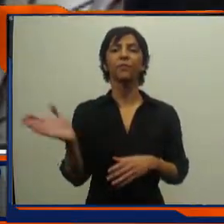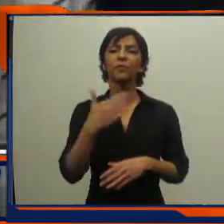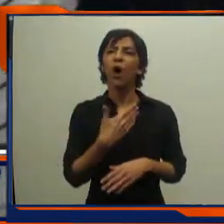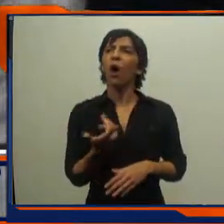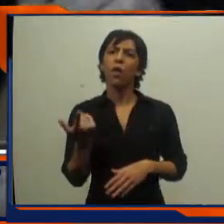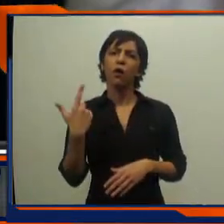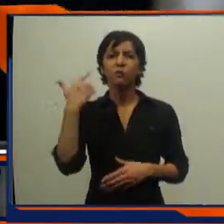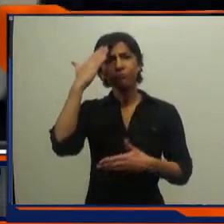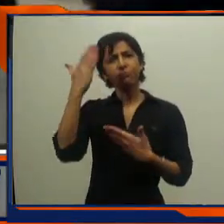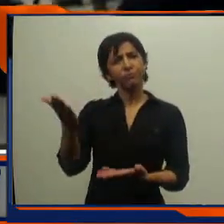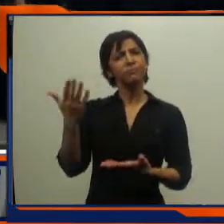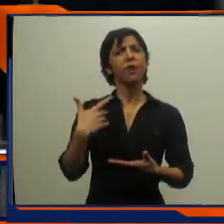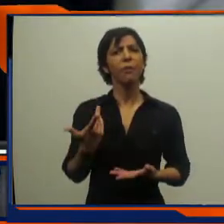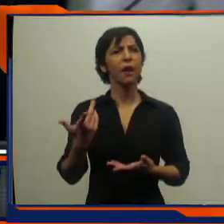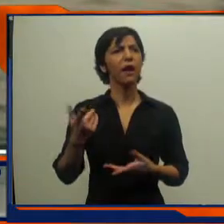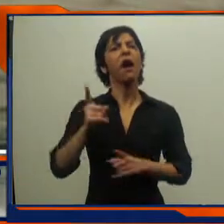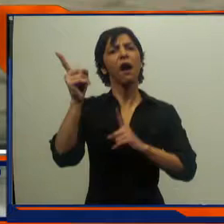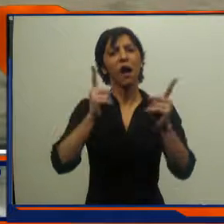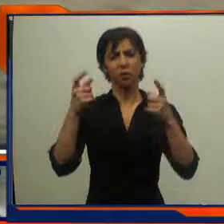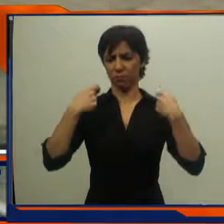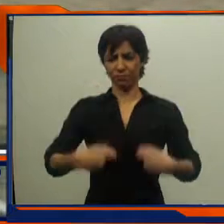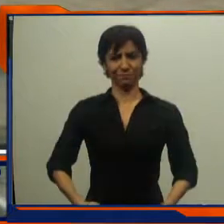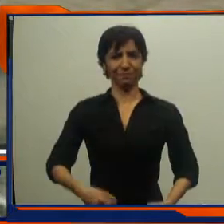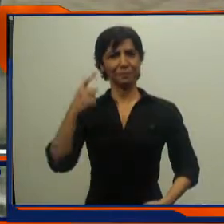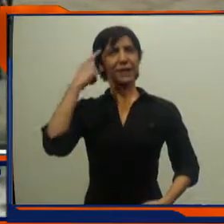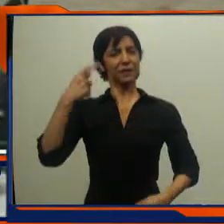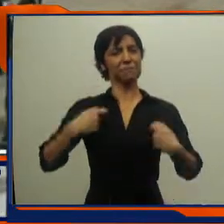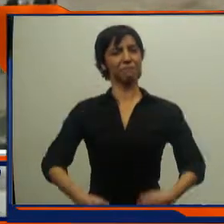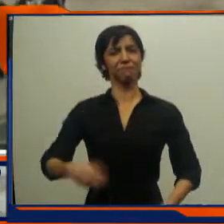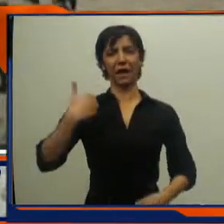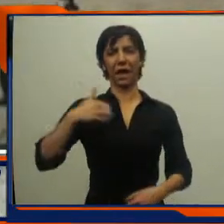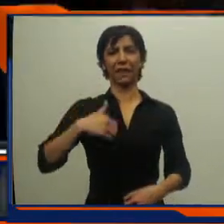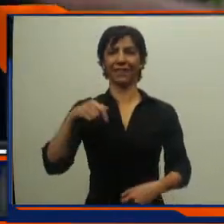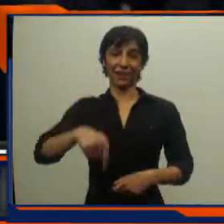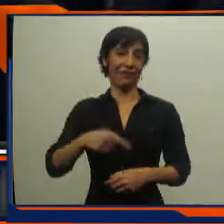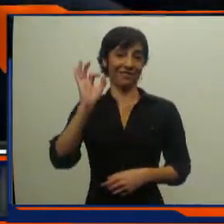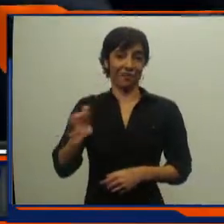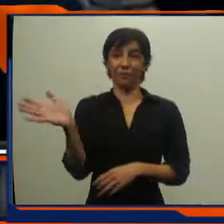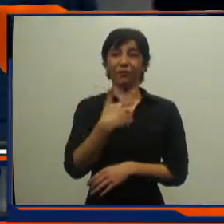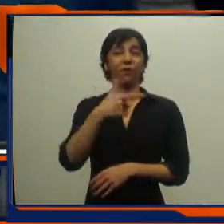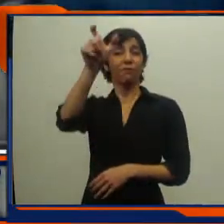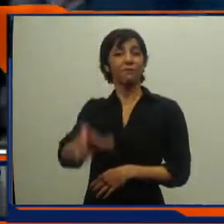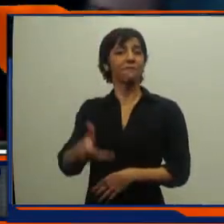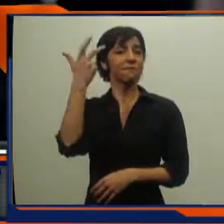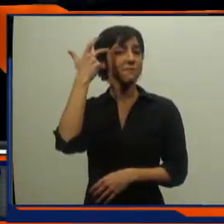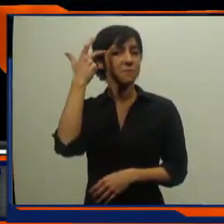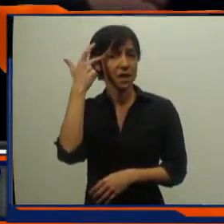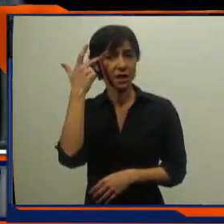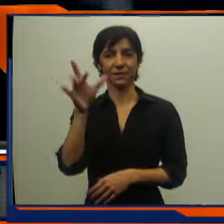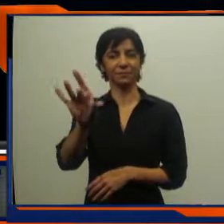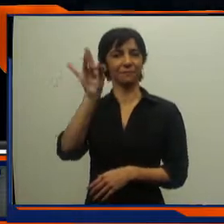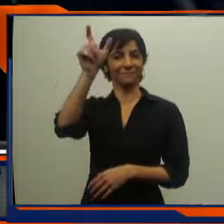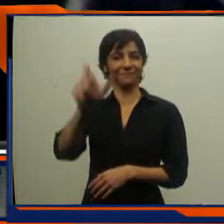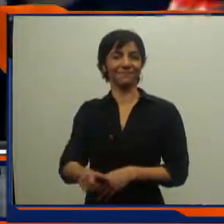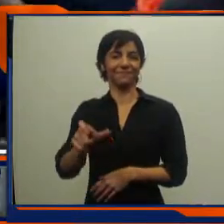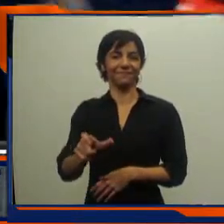camiseta argentina por el repudio de la gente. Y hoy Leo Messi, elegido el mejor jugador del torneo, y